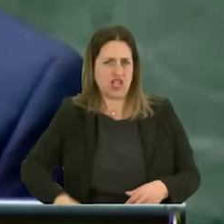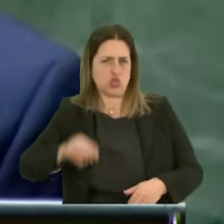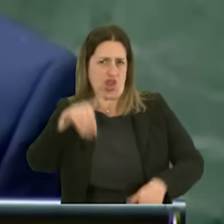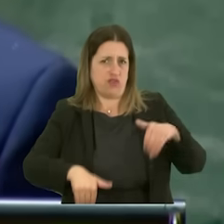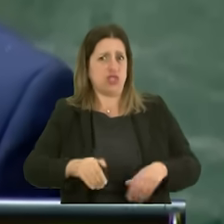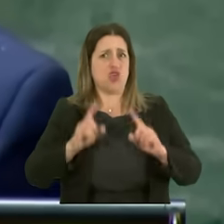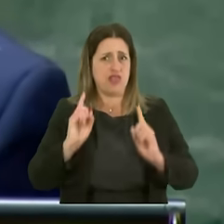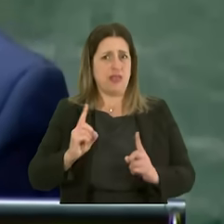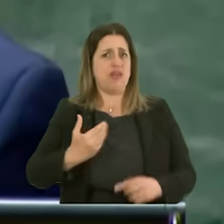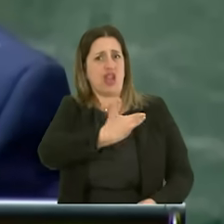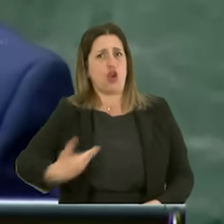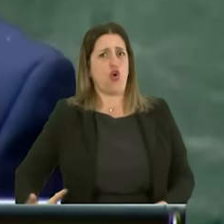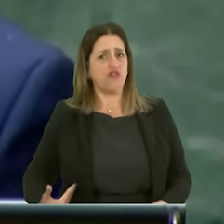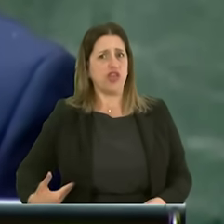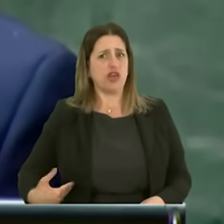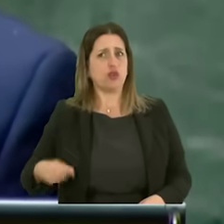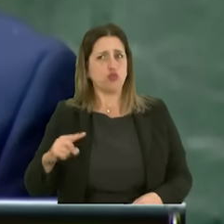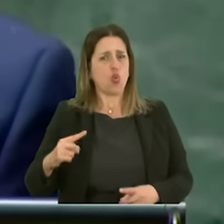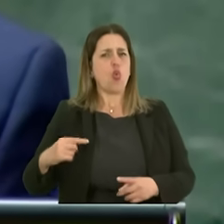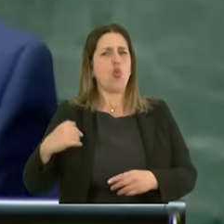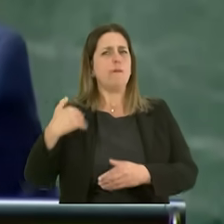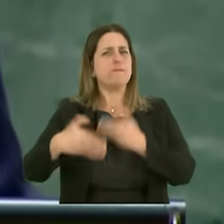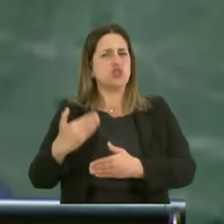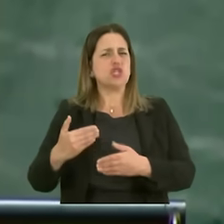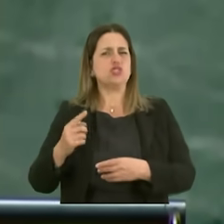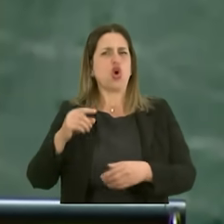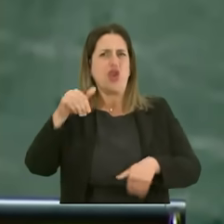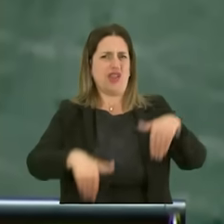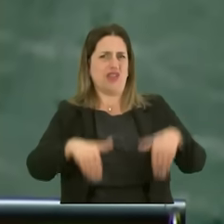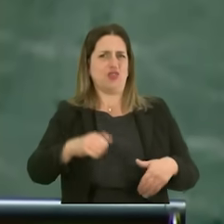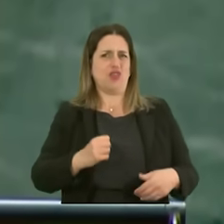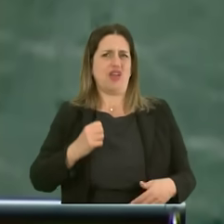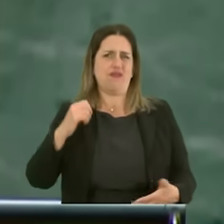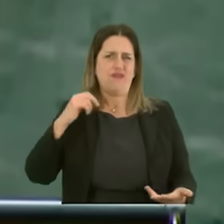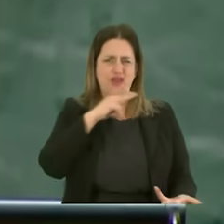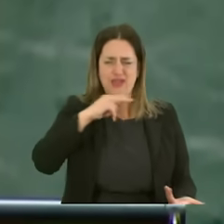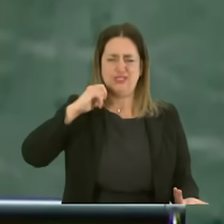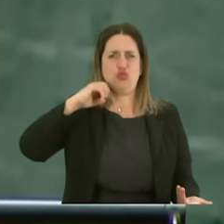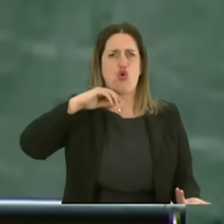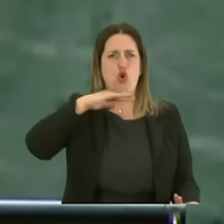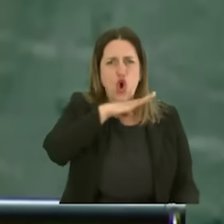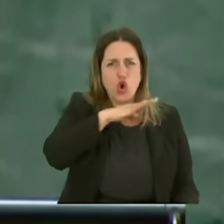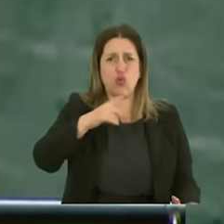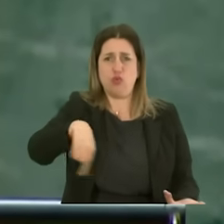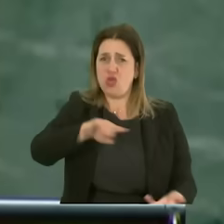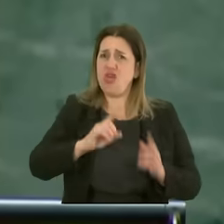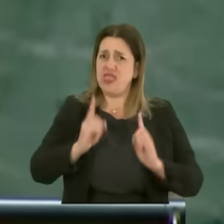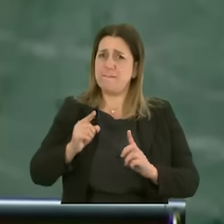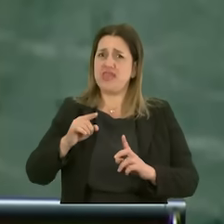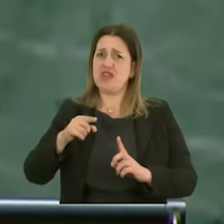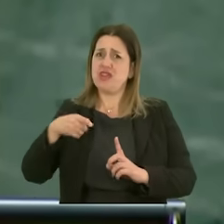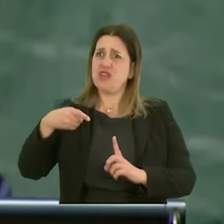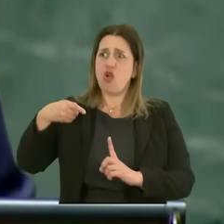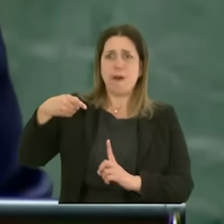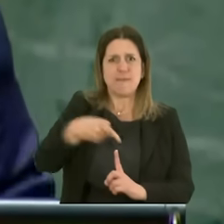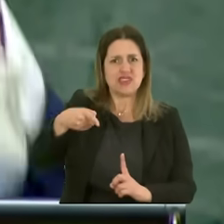condenar no solo un proceso electoral viciado hay que hacerlo también con la persecución